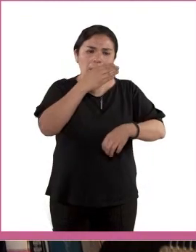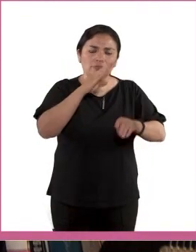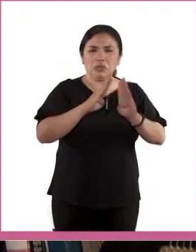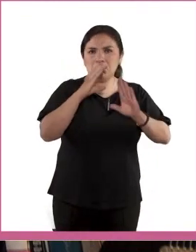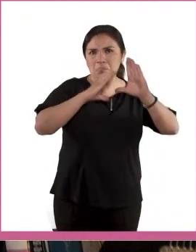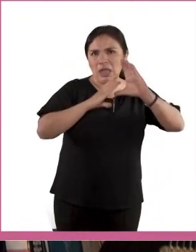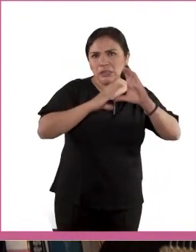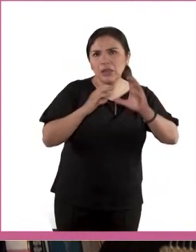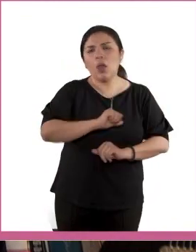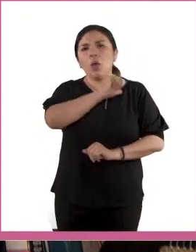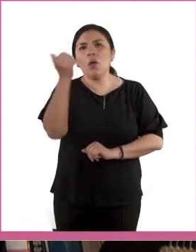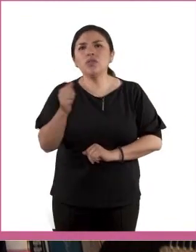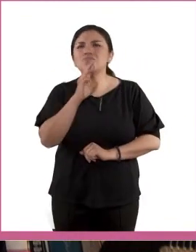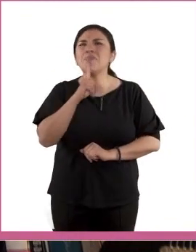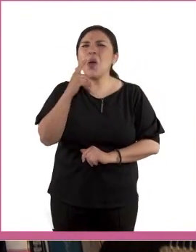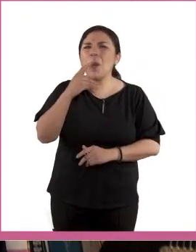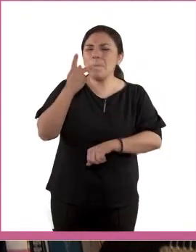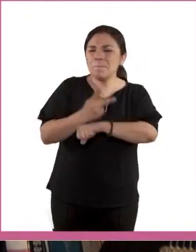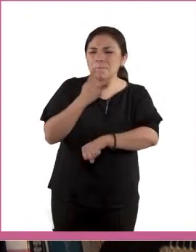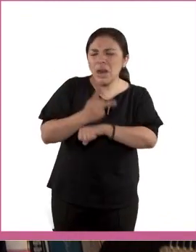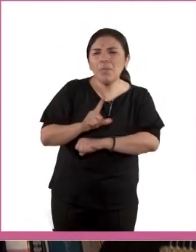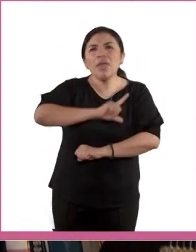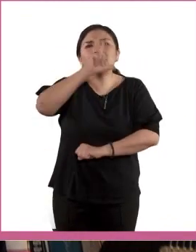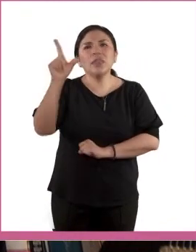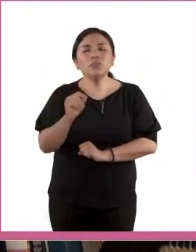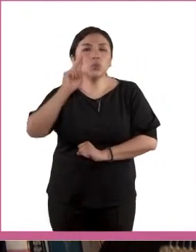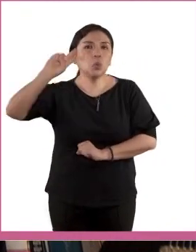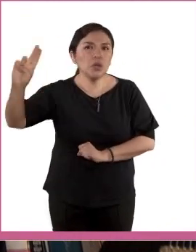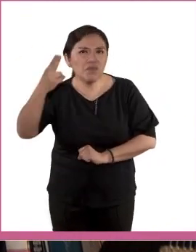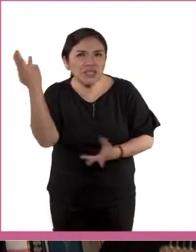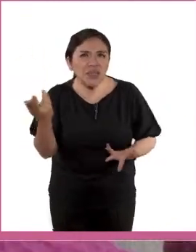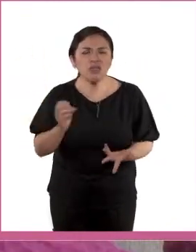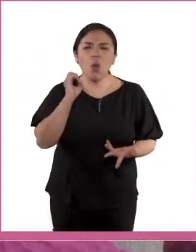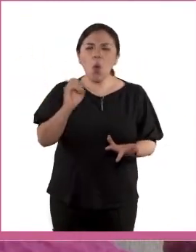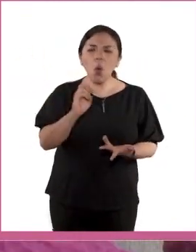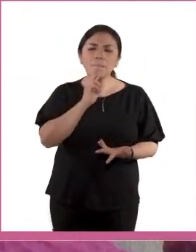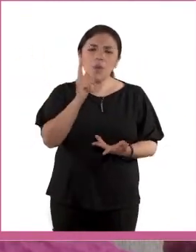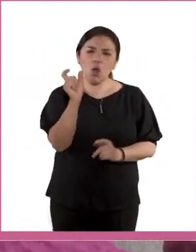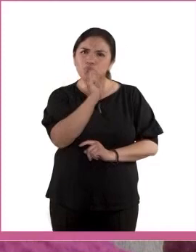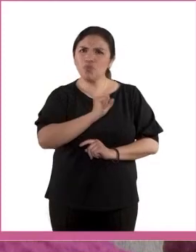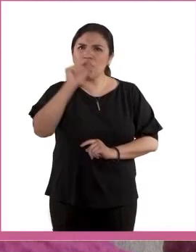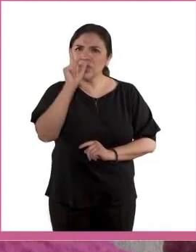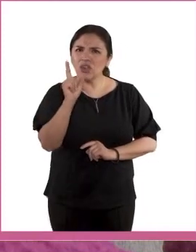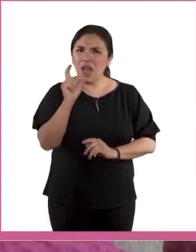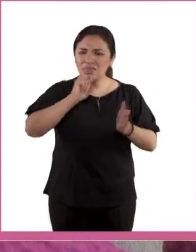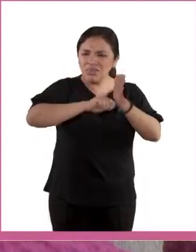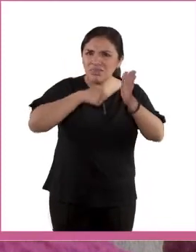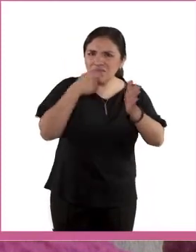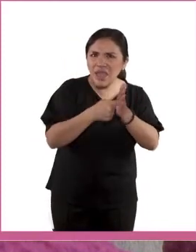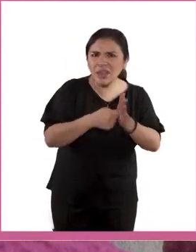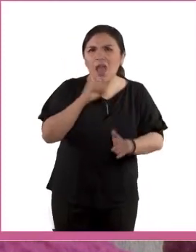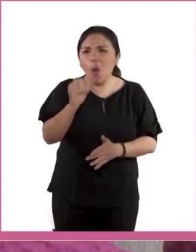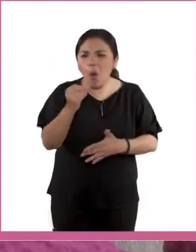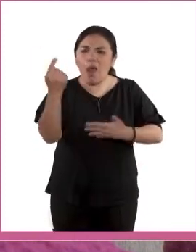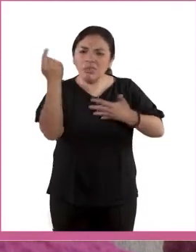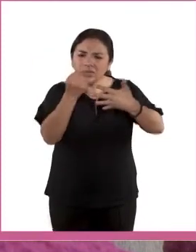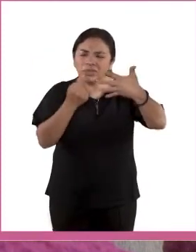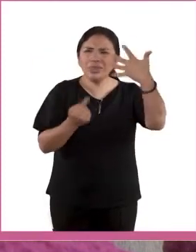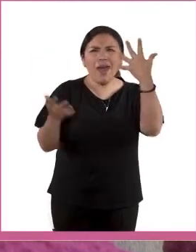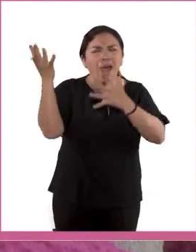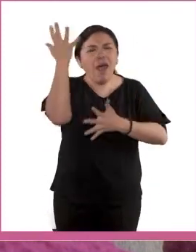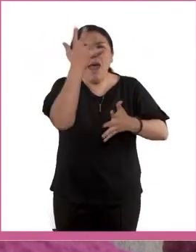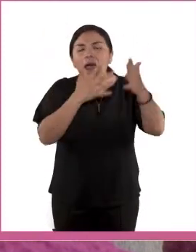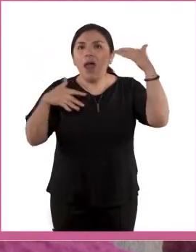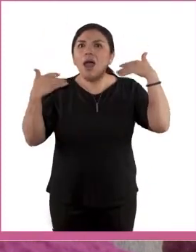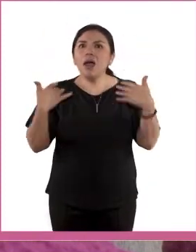y ser técnico, que si mejor el bachillerato y luego la licenciatura, que si mejor la profesionalización técnica, que si esto, que si mejor lo